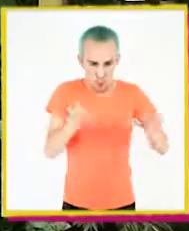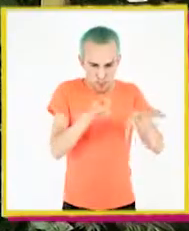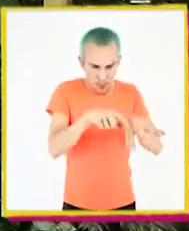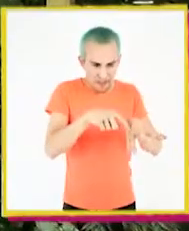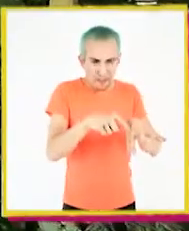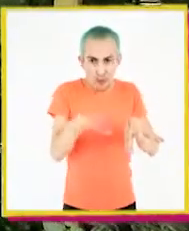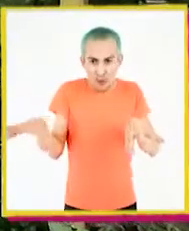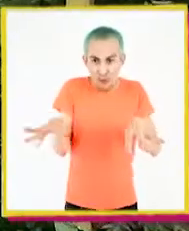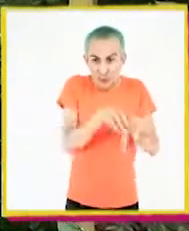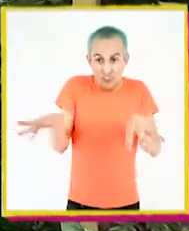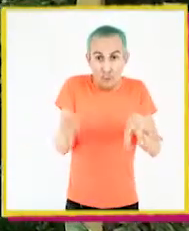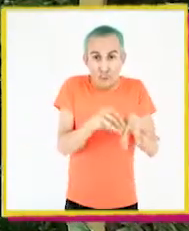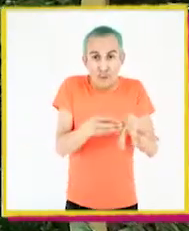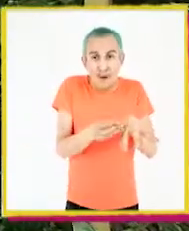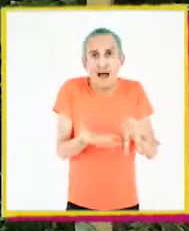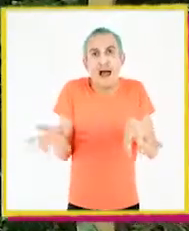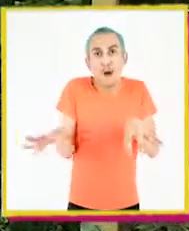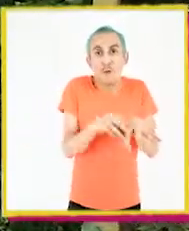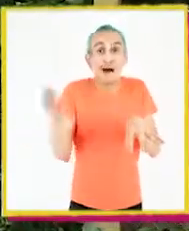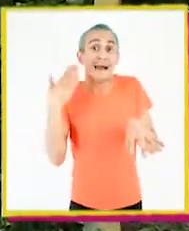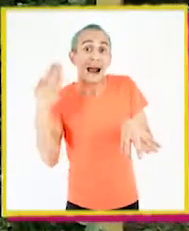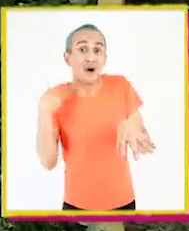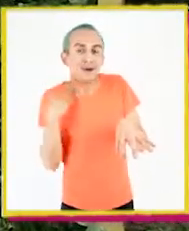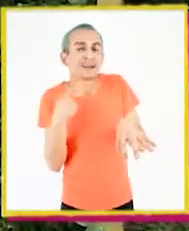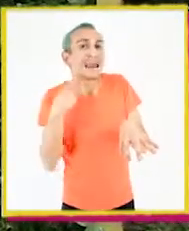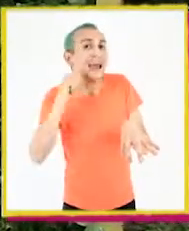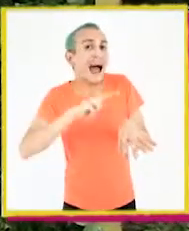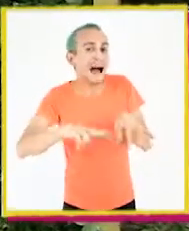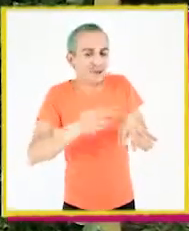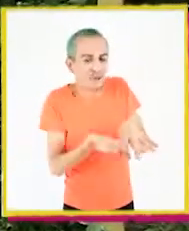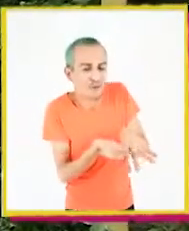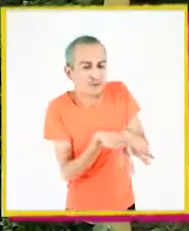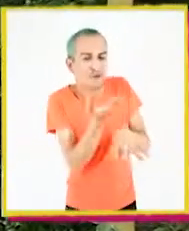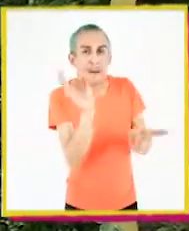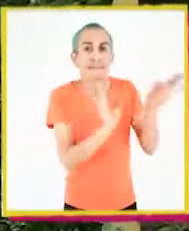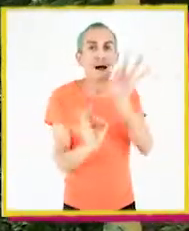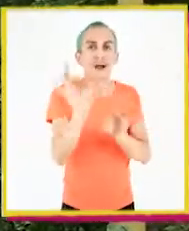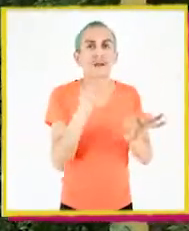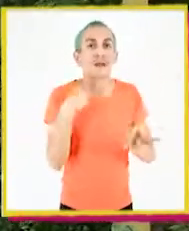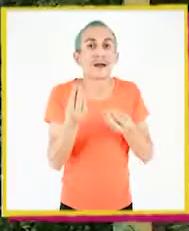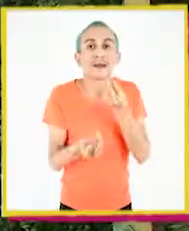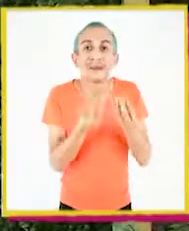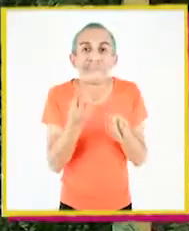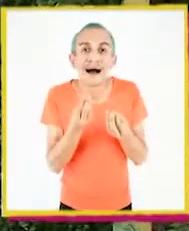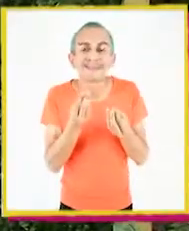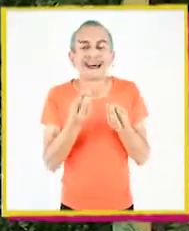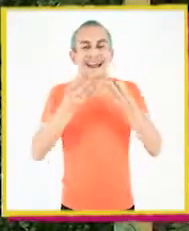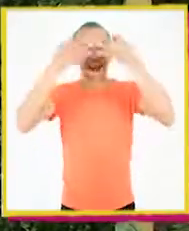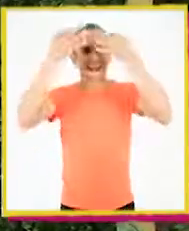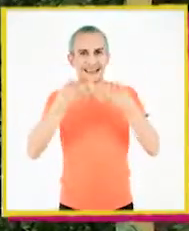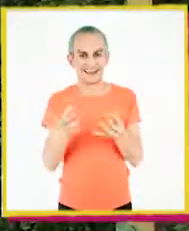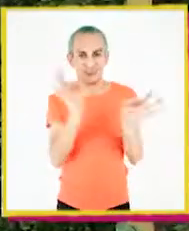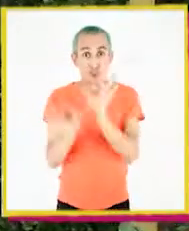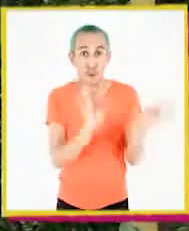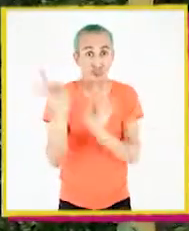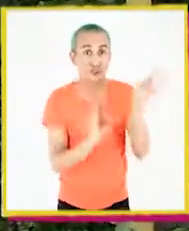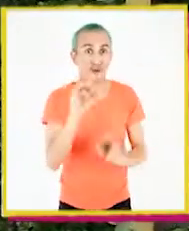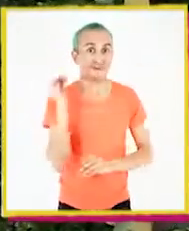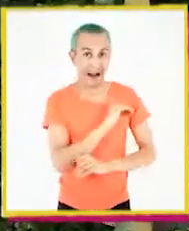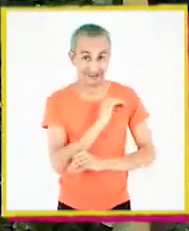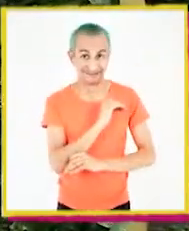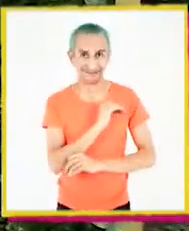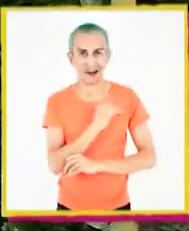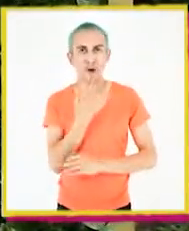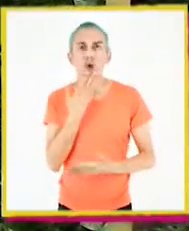cuerpo absorbe calor de otro, aumenta su temperatura. ¿Y qué pasa con sus partículas? Exacto, se mueven más